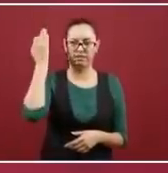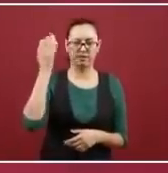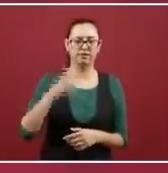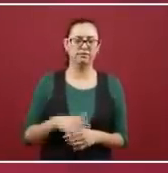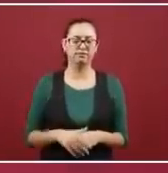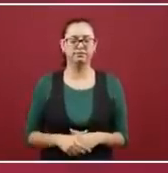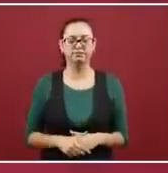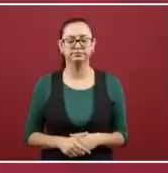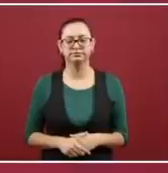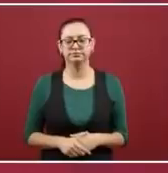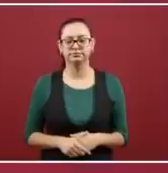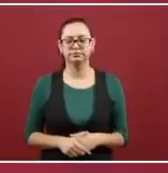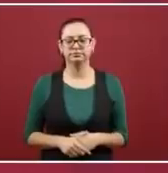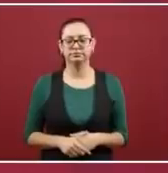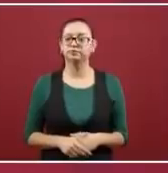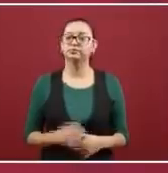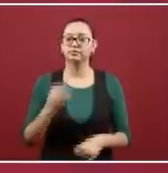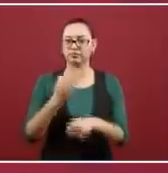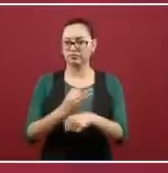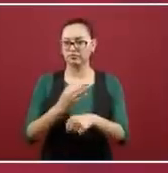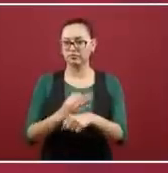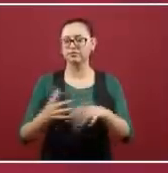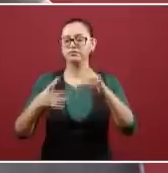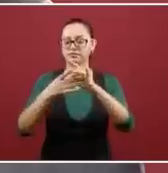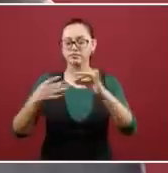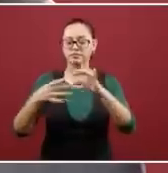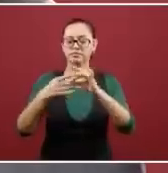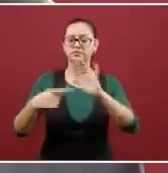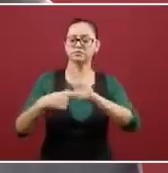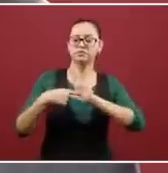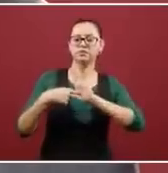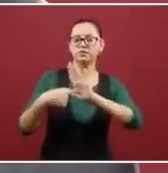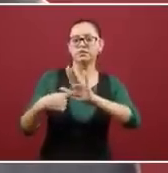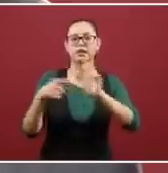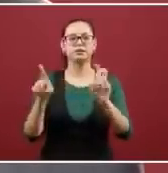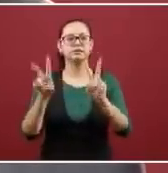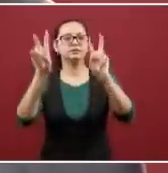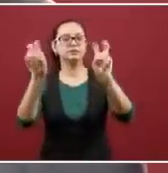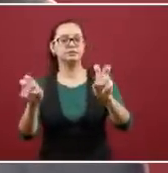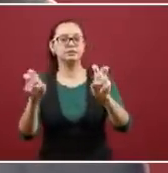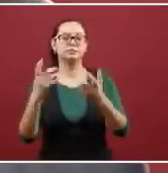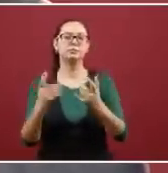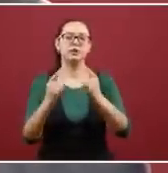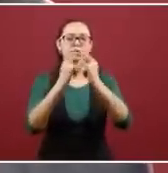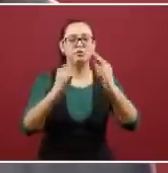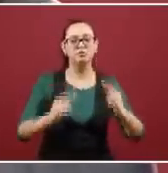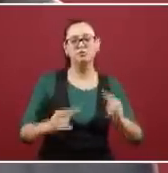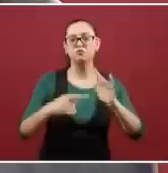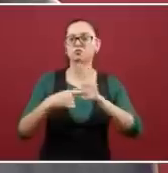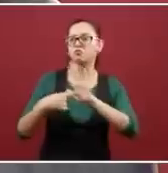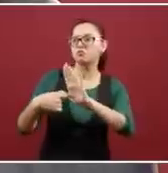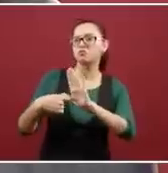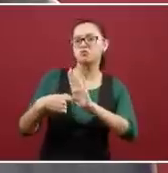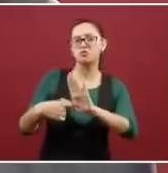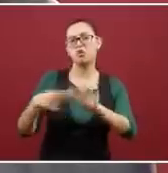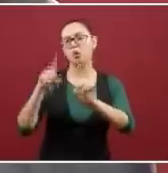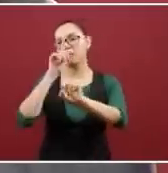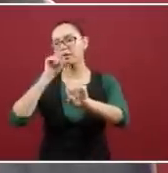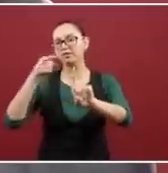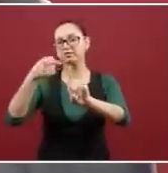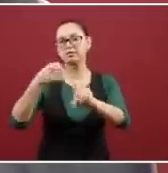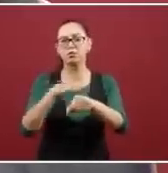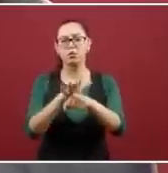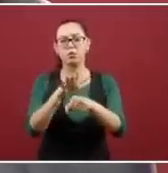Les van a informar ahora sobre la feria, sus propósitos y también de